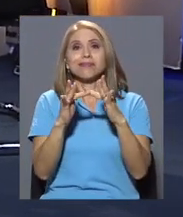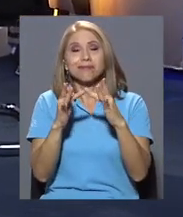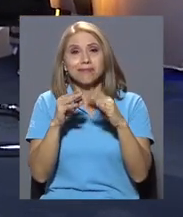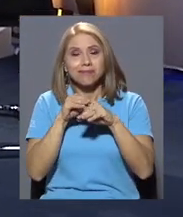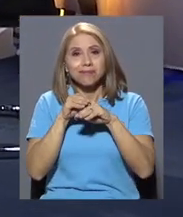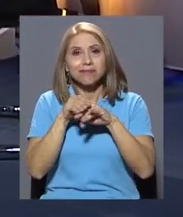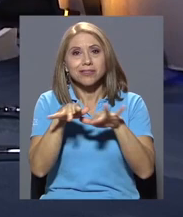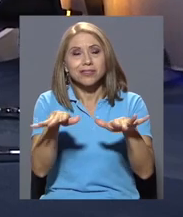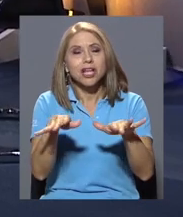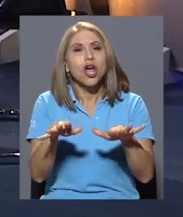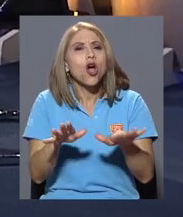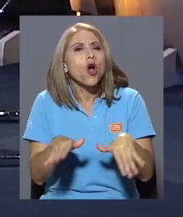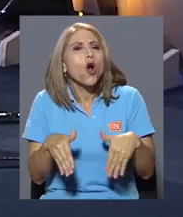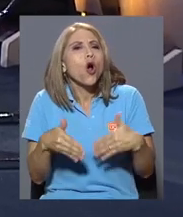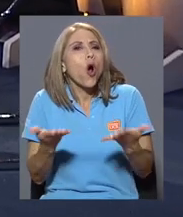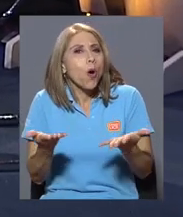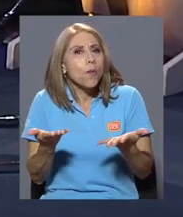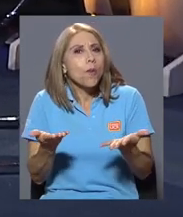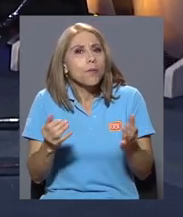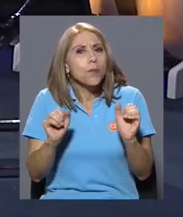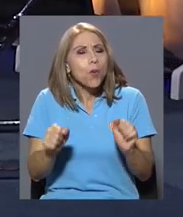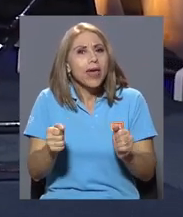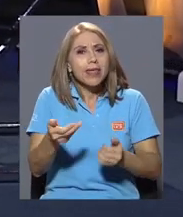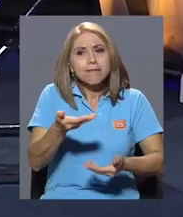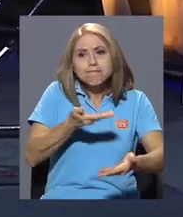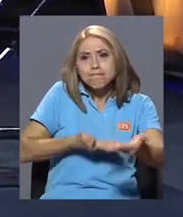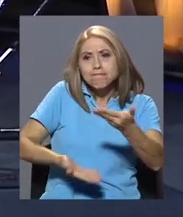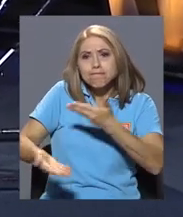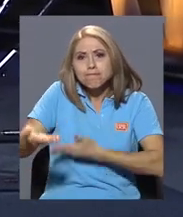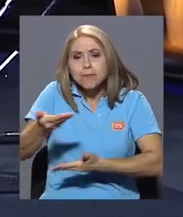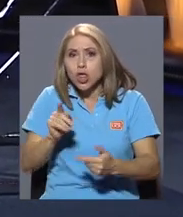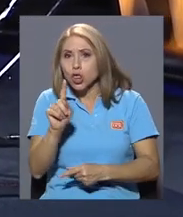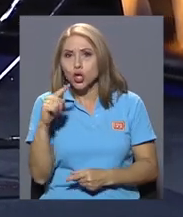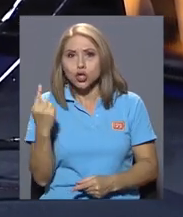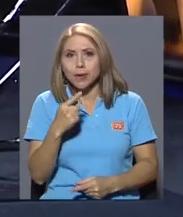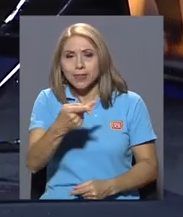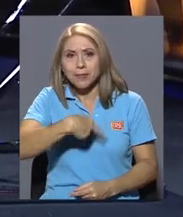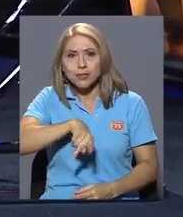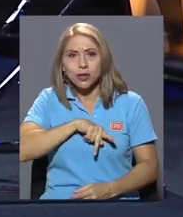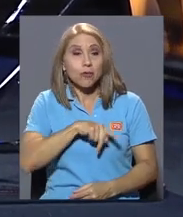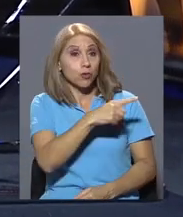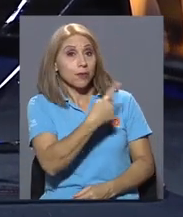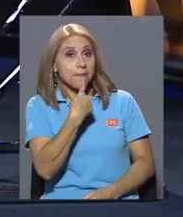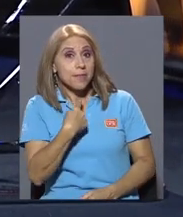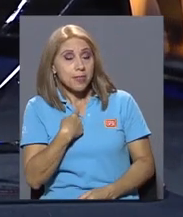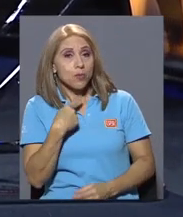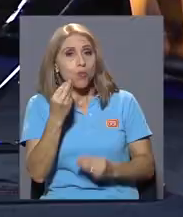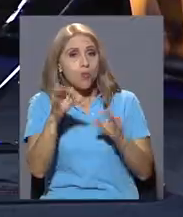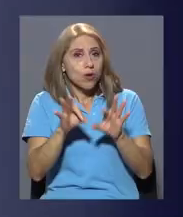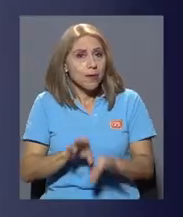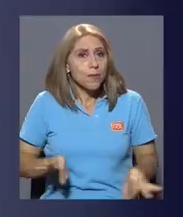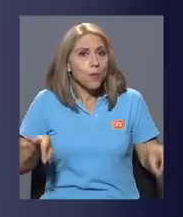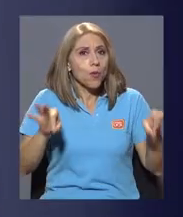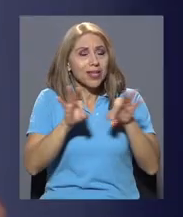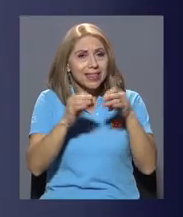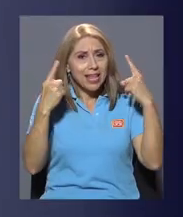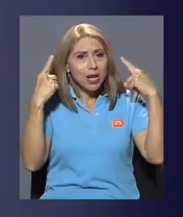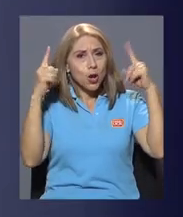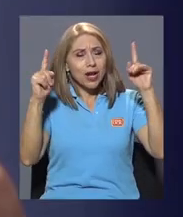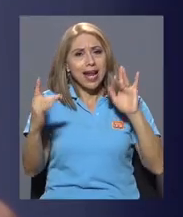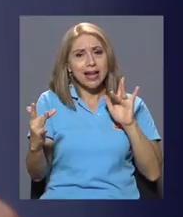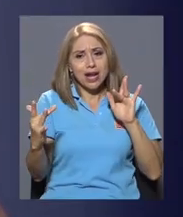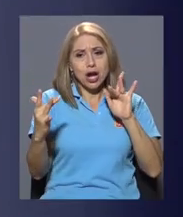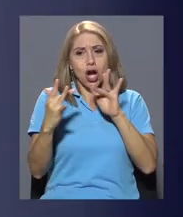de cómo llevar la interacción más allá de lo personal vos nos comentaba que para vos es muy importante lograr una conexión